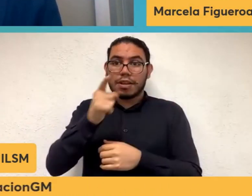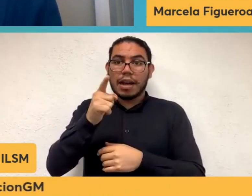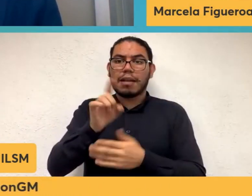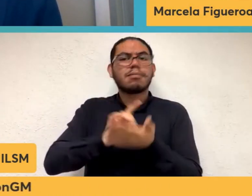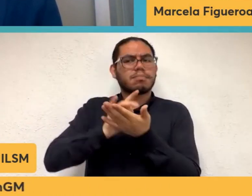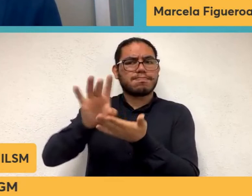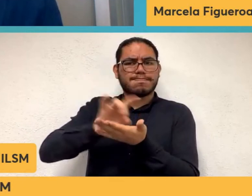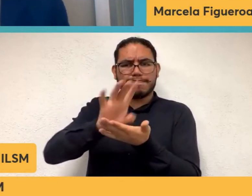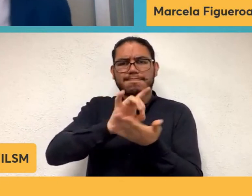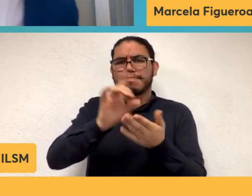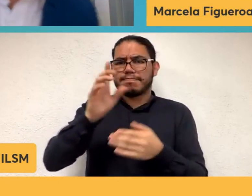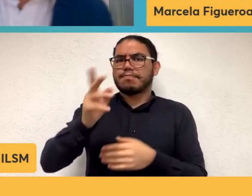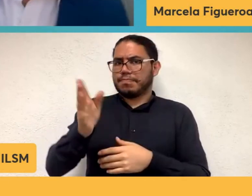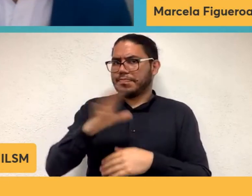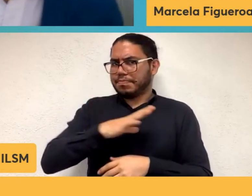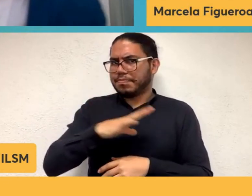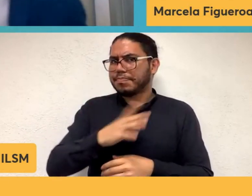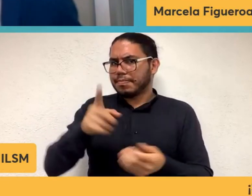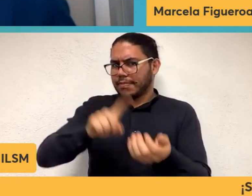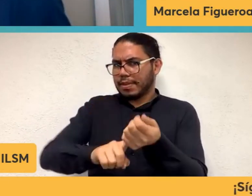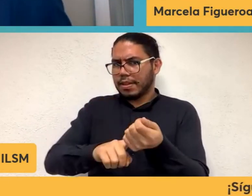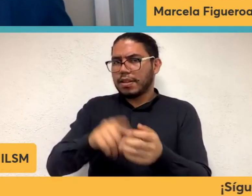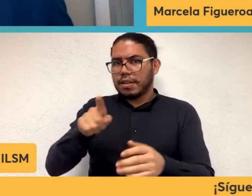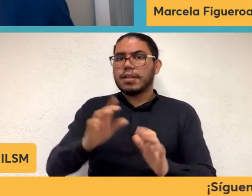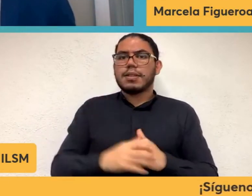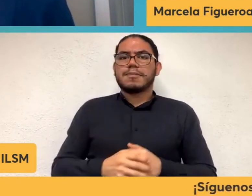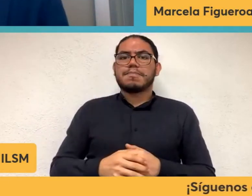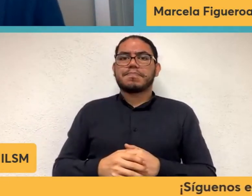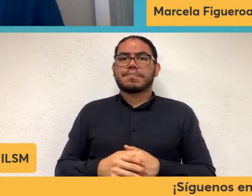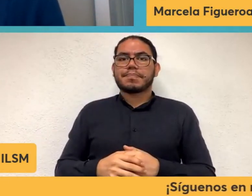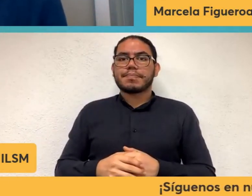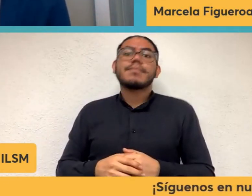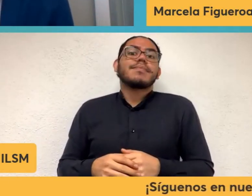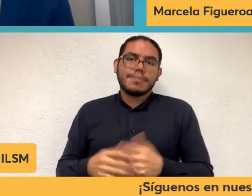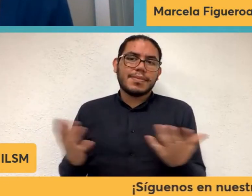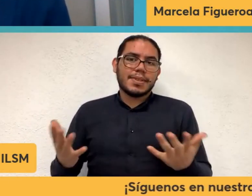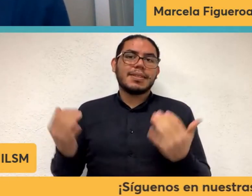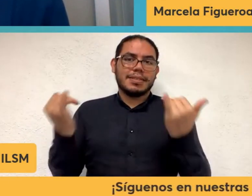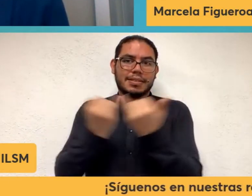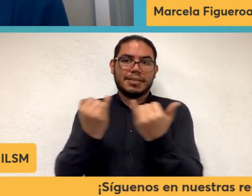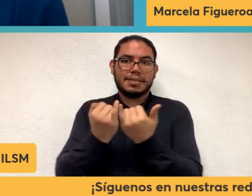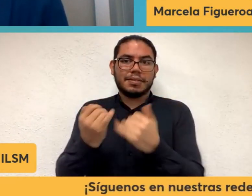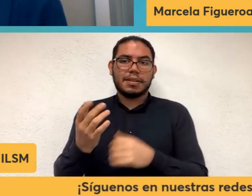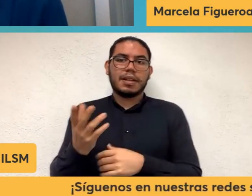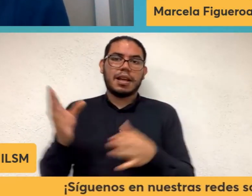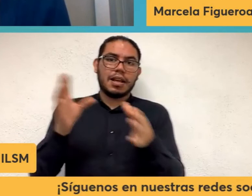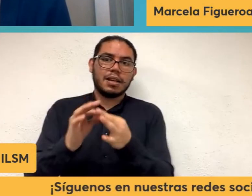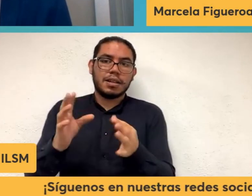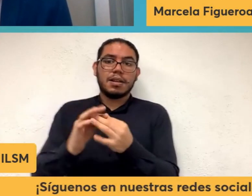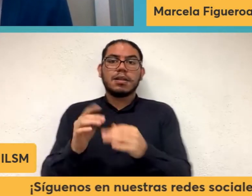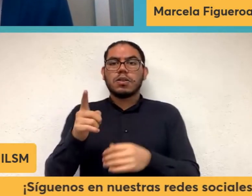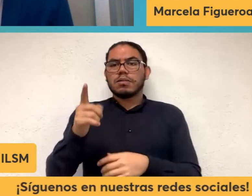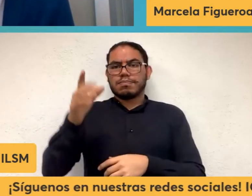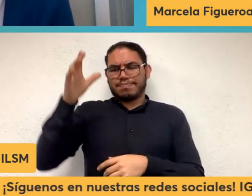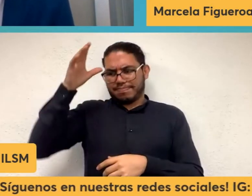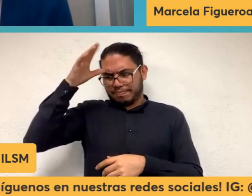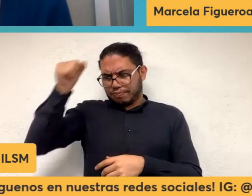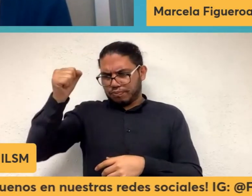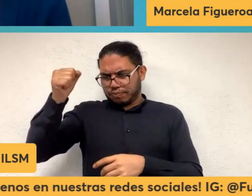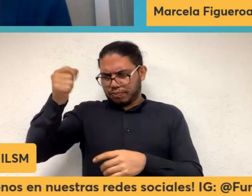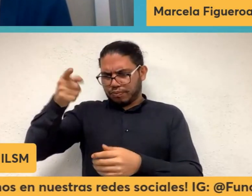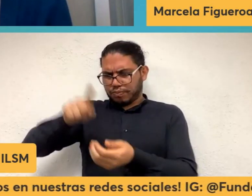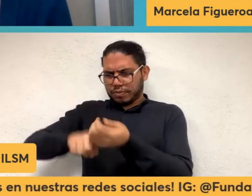ahí, ¿verdad? Así es, totalmente. Y también hablando de eso, de los conceptos, lo del